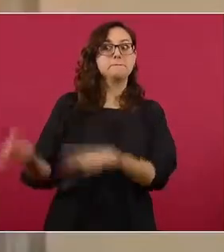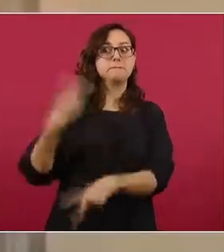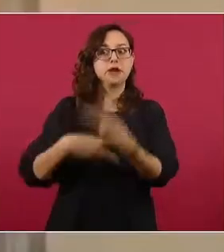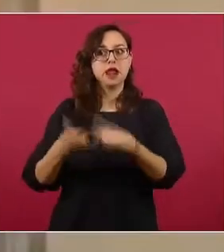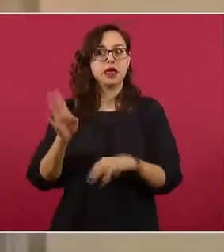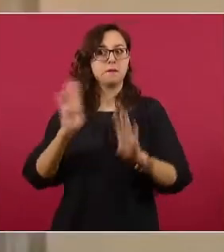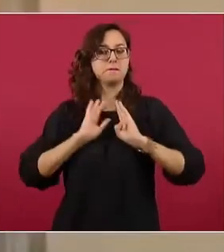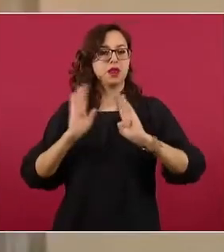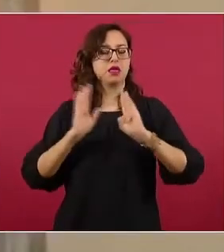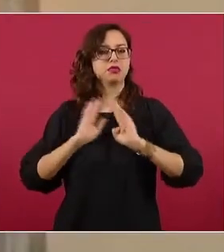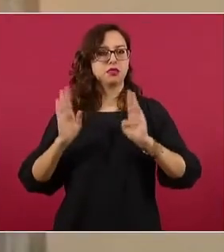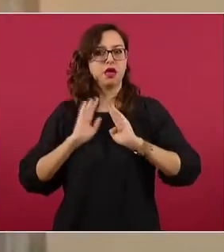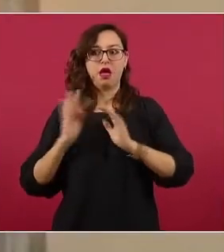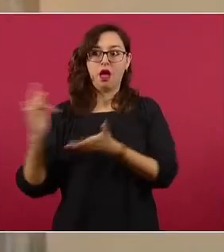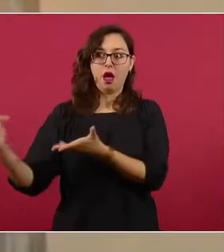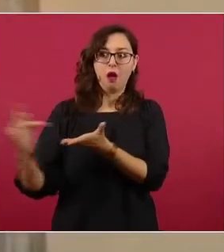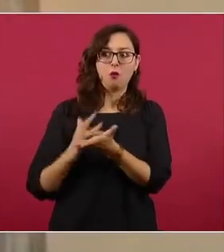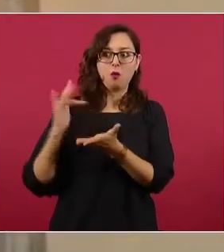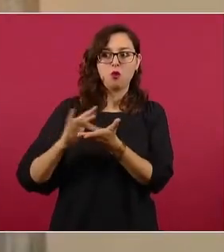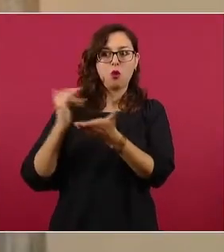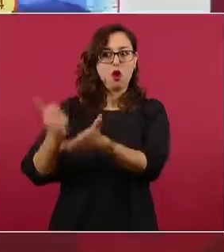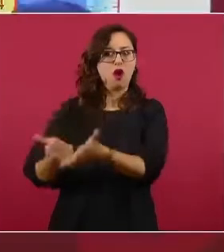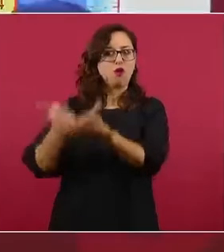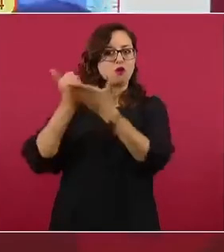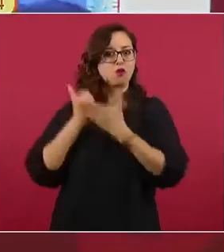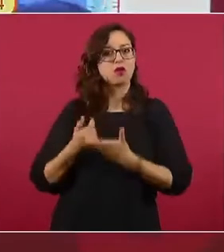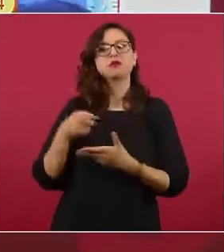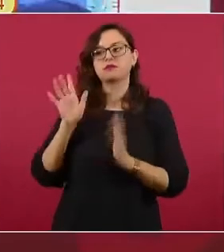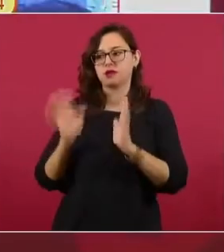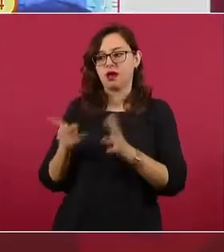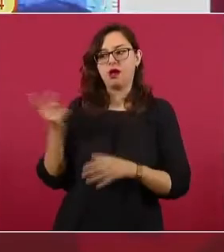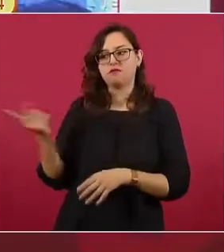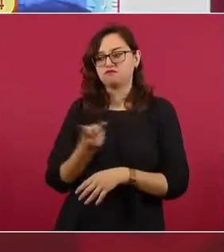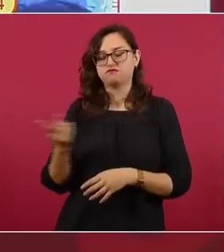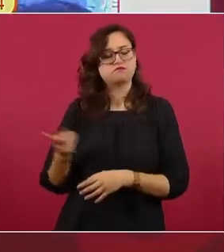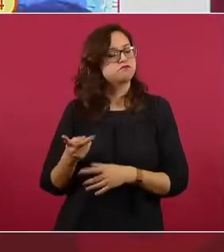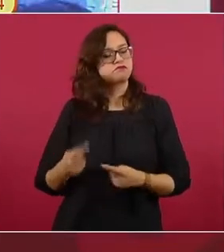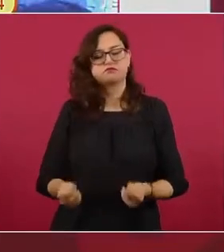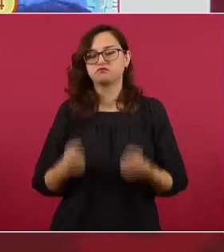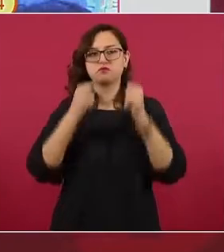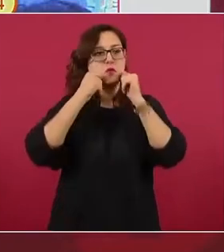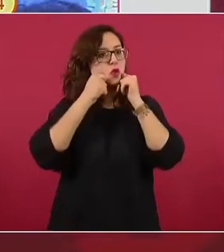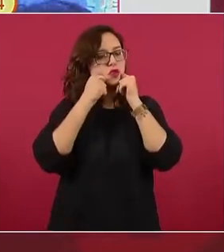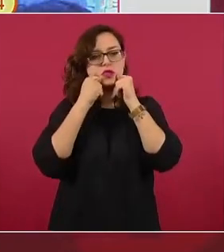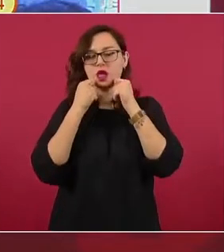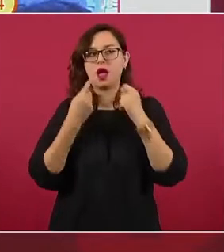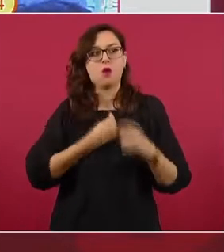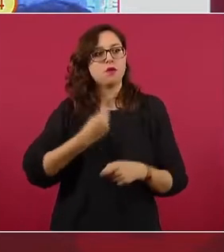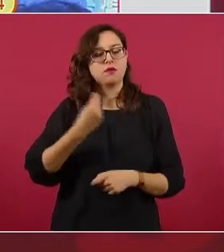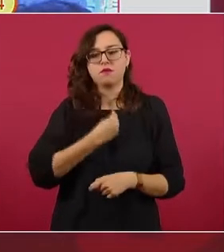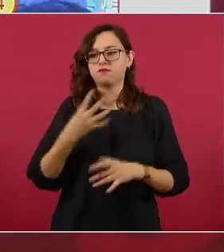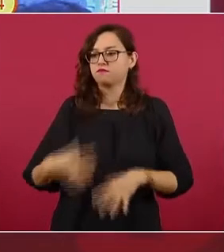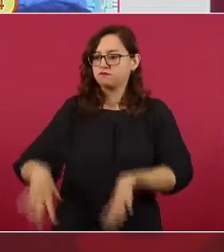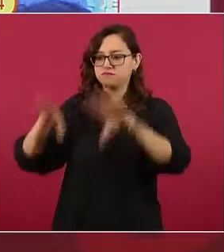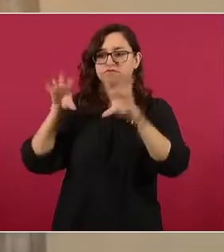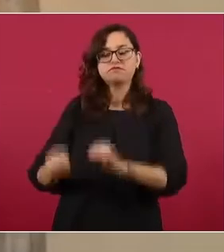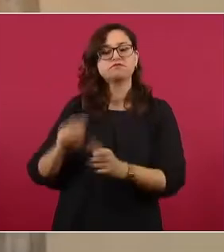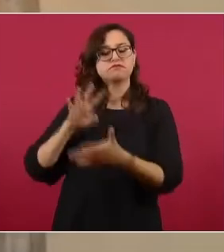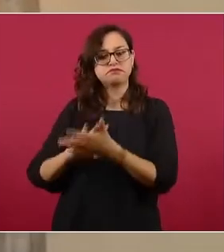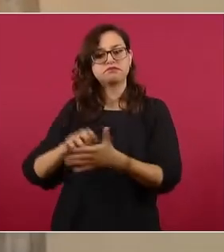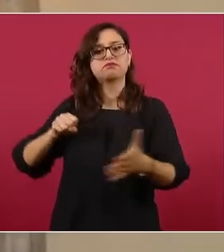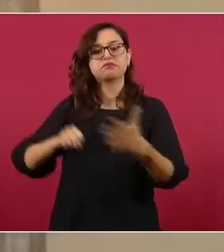detener a estos sujetos, los cuales se les acusa de delincuencia organizada, homicidio en grado de